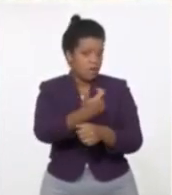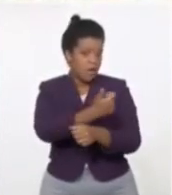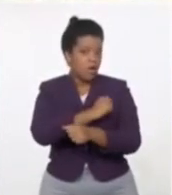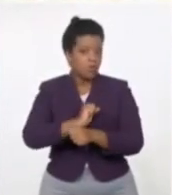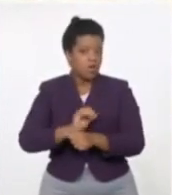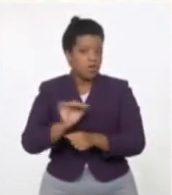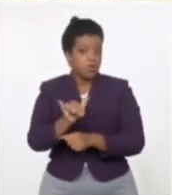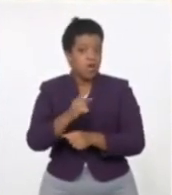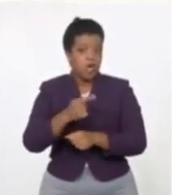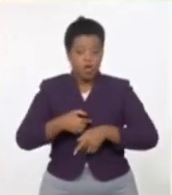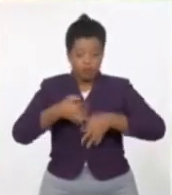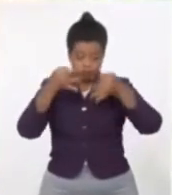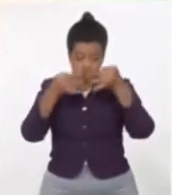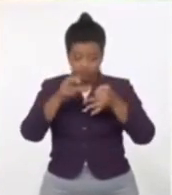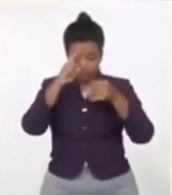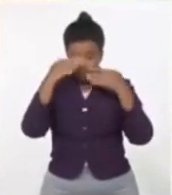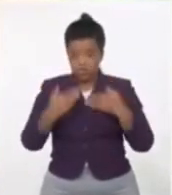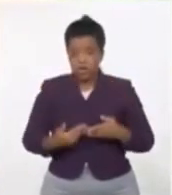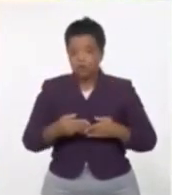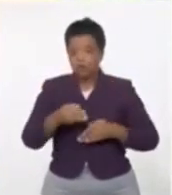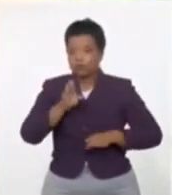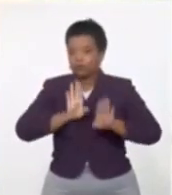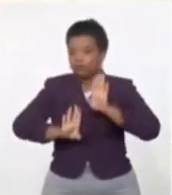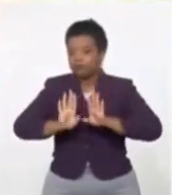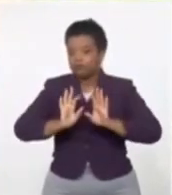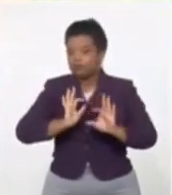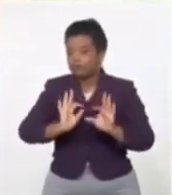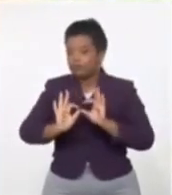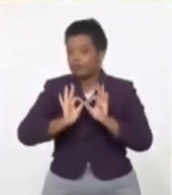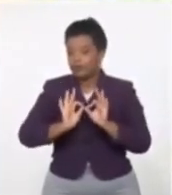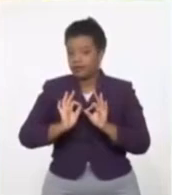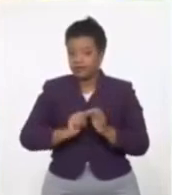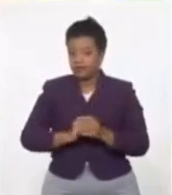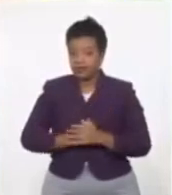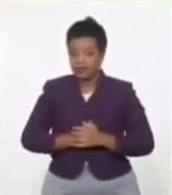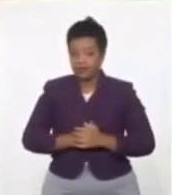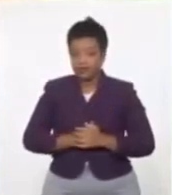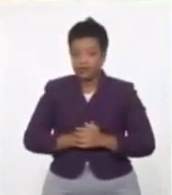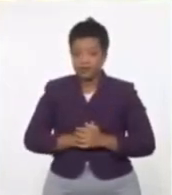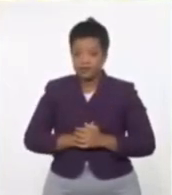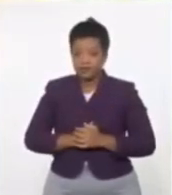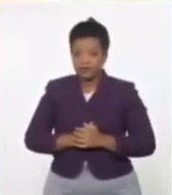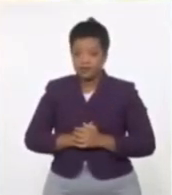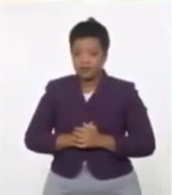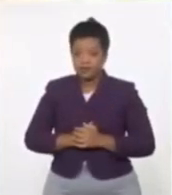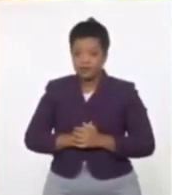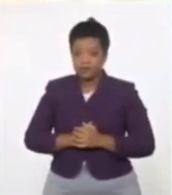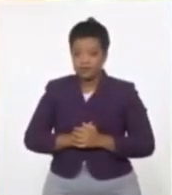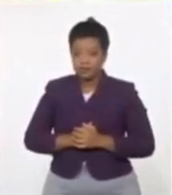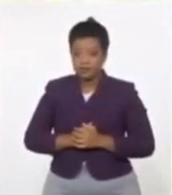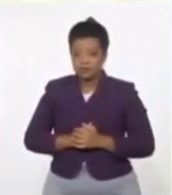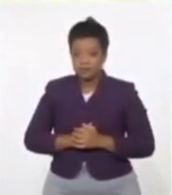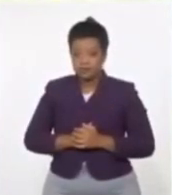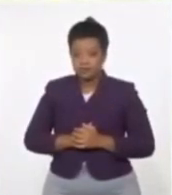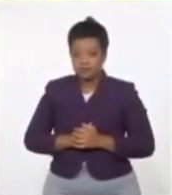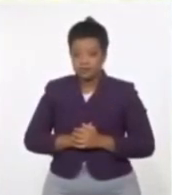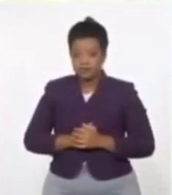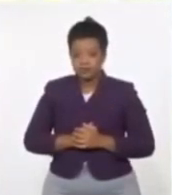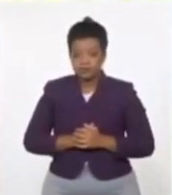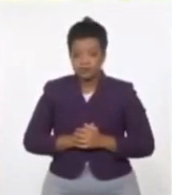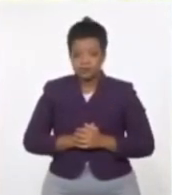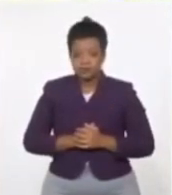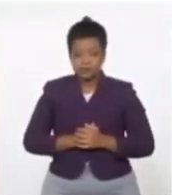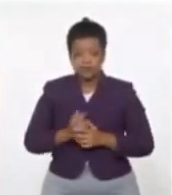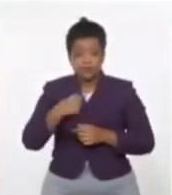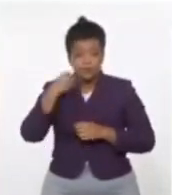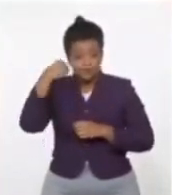una seguridad de que al menos puedo contribuir al estudio y que mi niña yo sé que va a estar segura